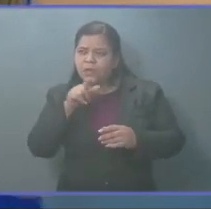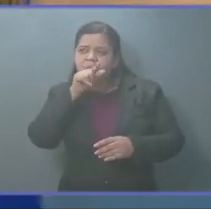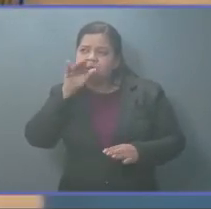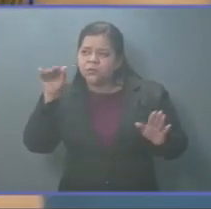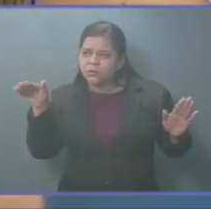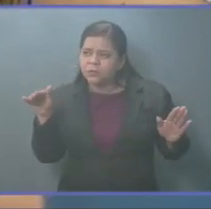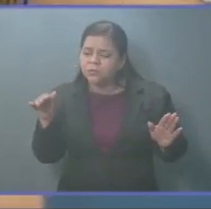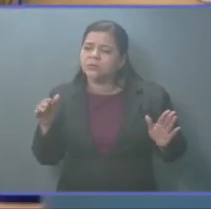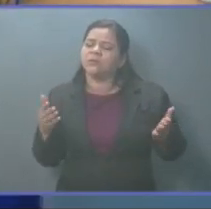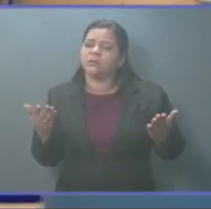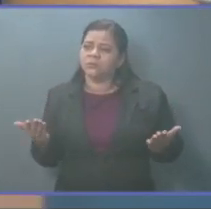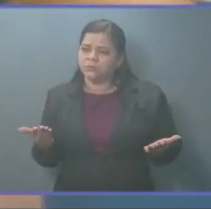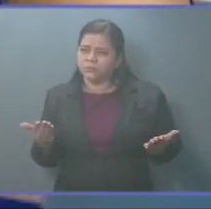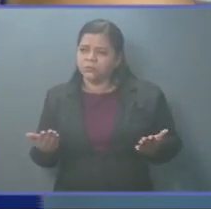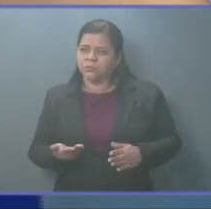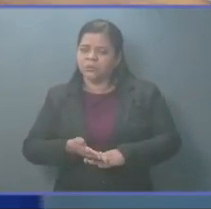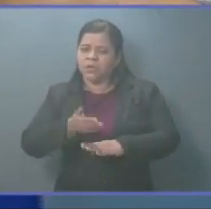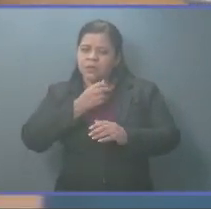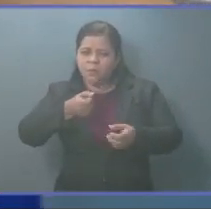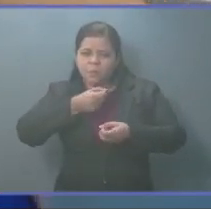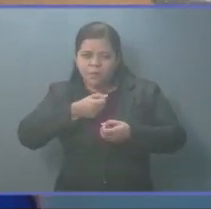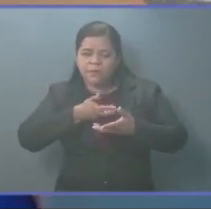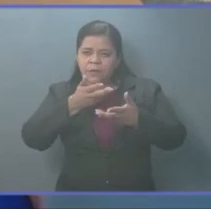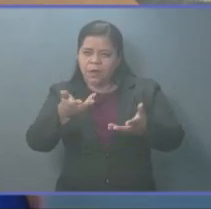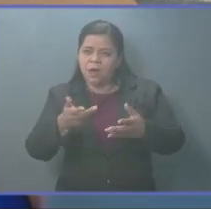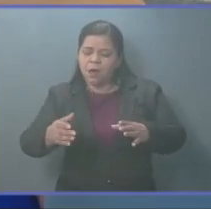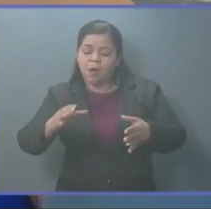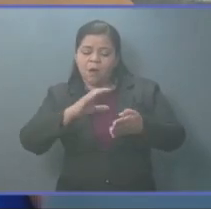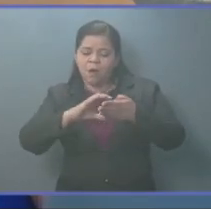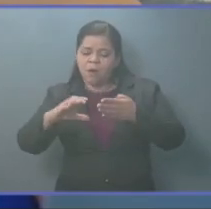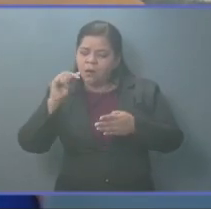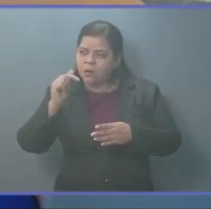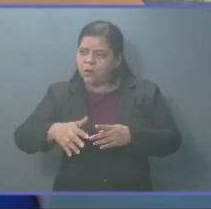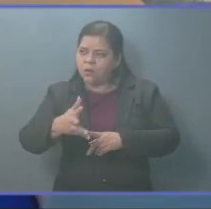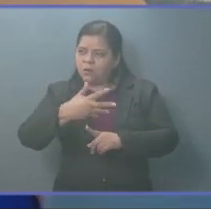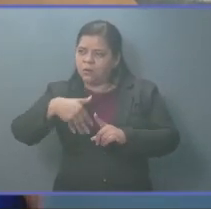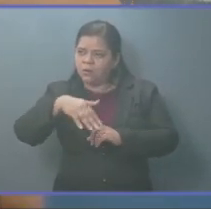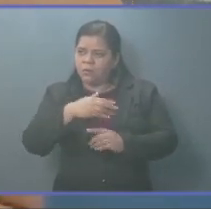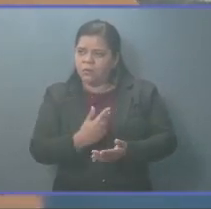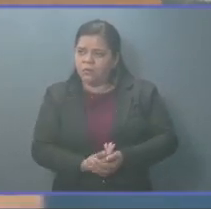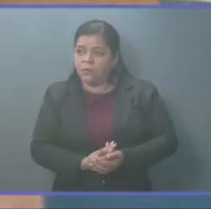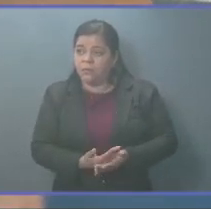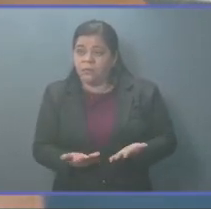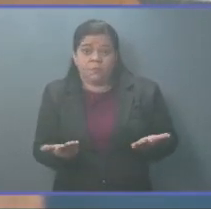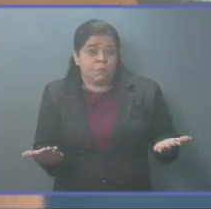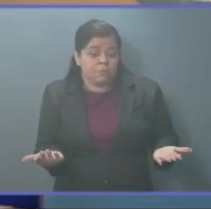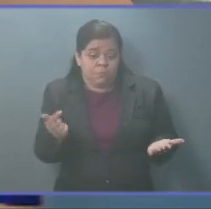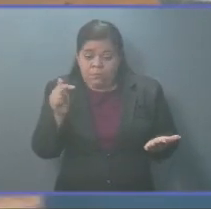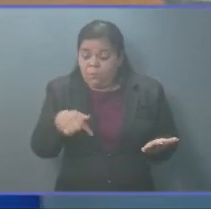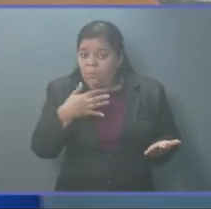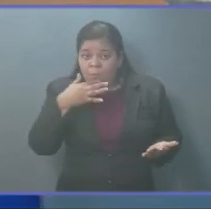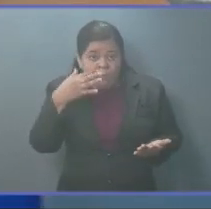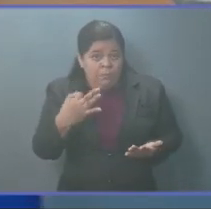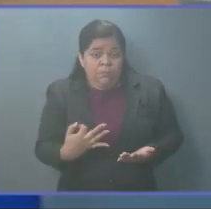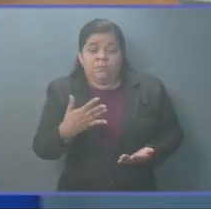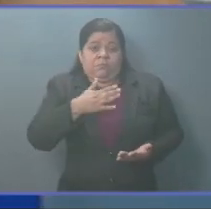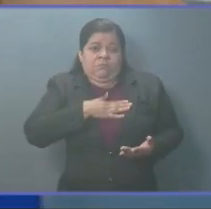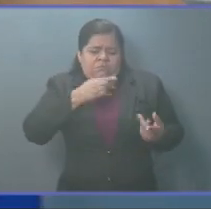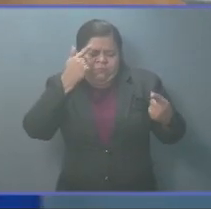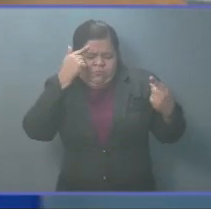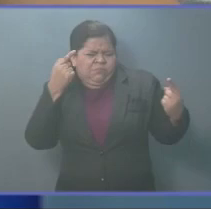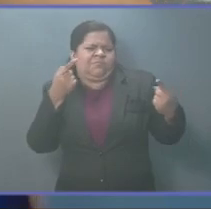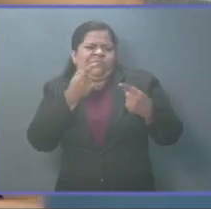fue publicado en el contexto de esta situación? Porque aquí sí realmente tengo esa